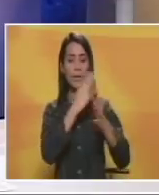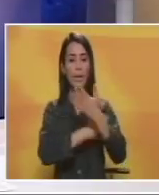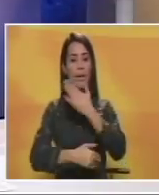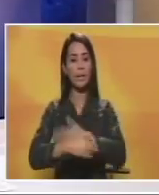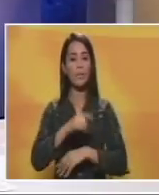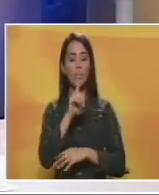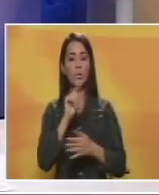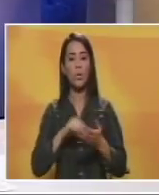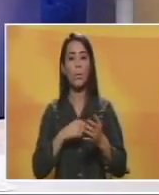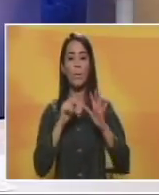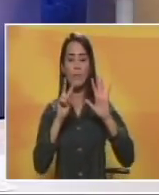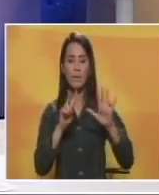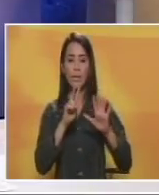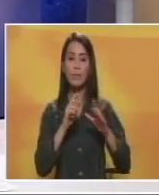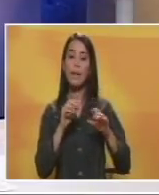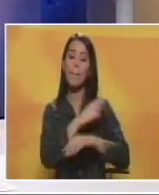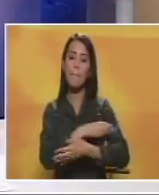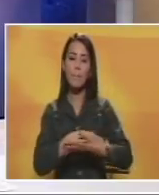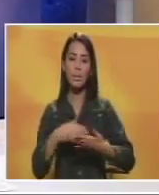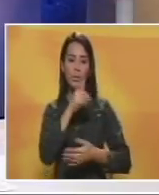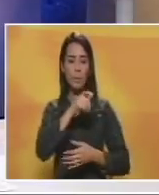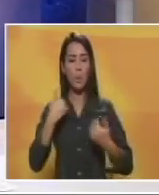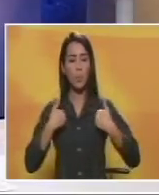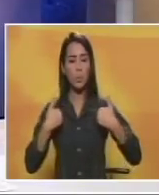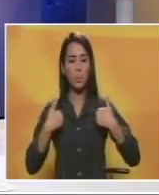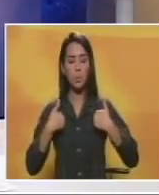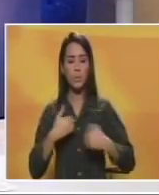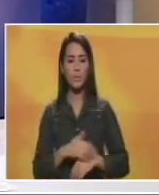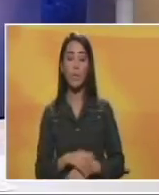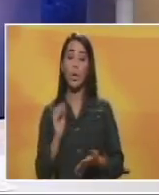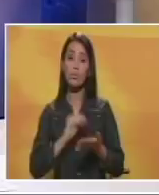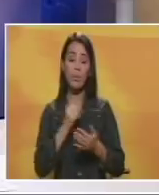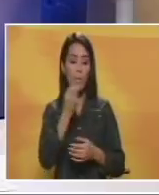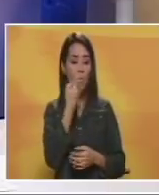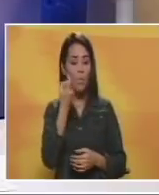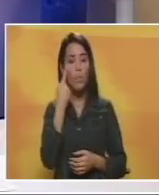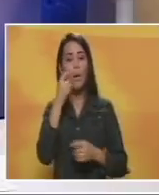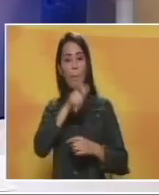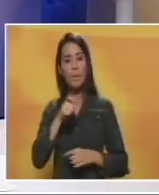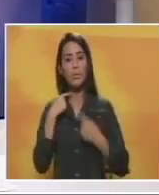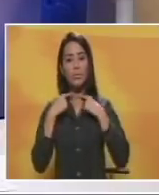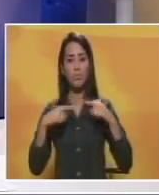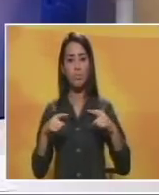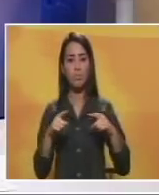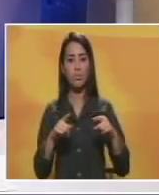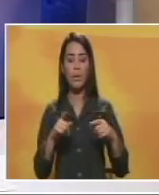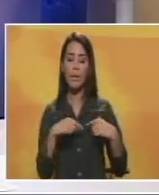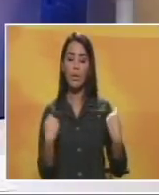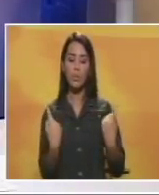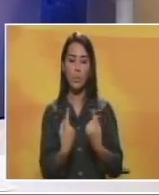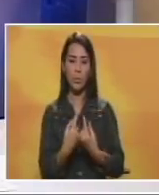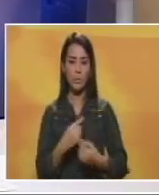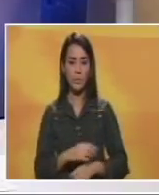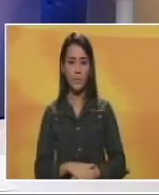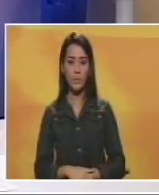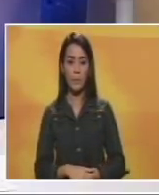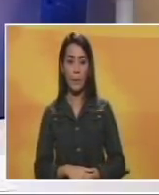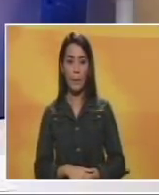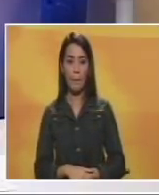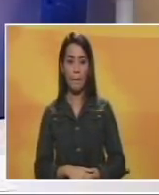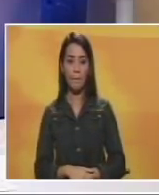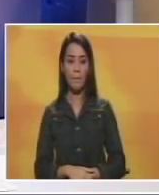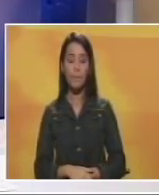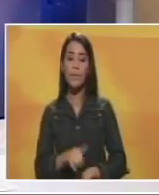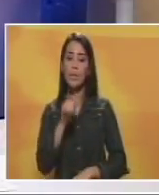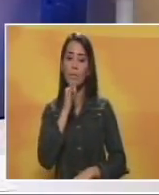y 1,7 millones de afectados. Asimismo, las brigadas reanudaron la búsqueda de desaparecidos bajo las toneladas de ceniza. Luis Armando Lamadrid, de nuestro